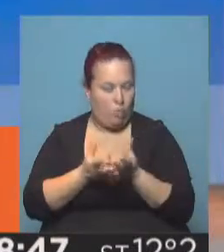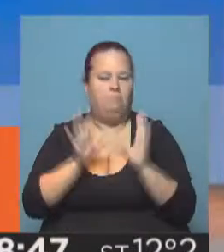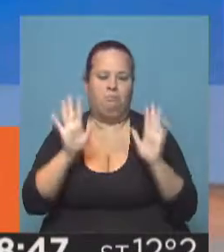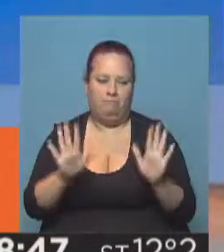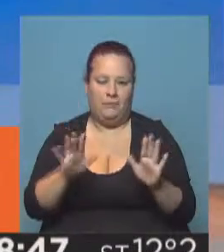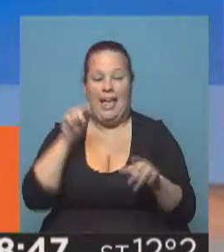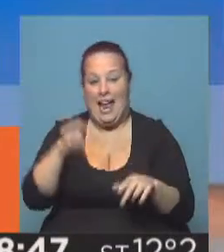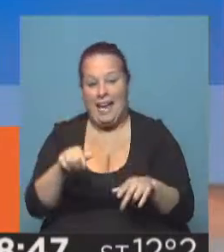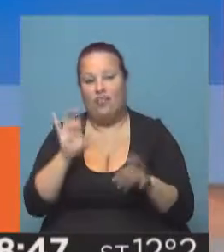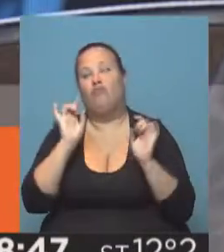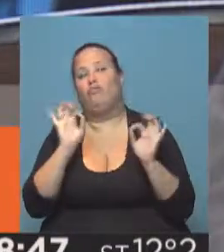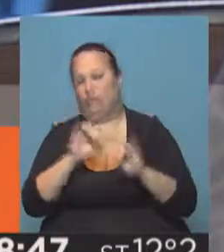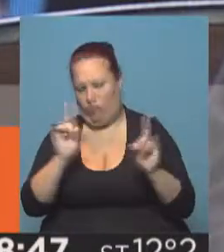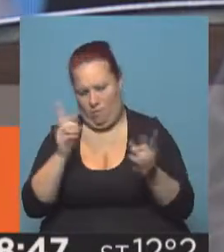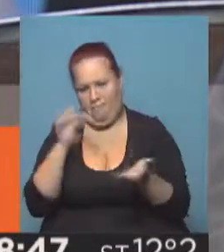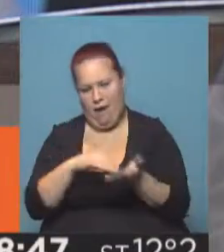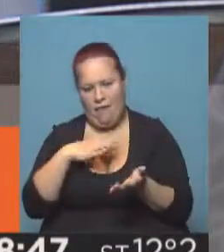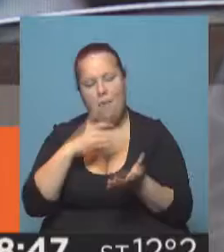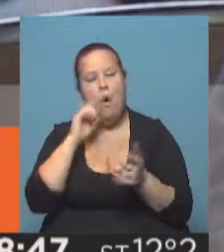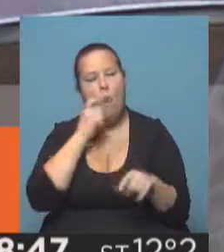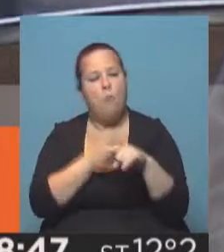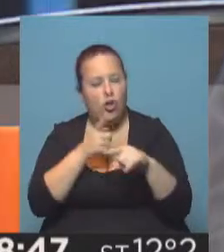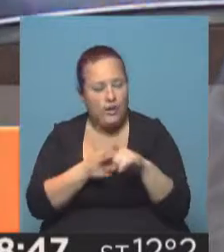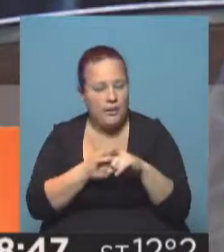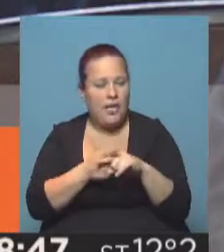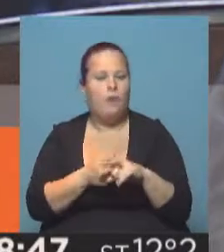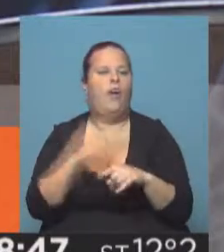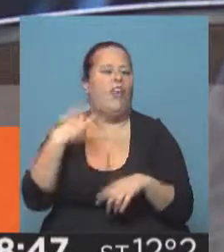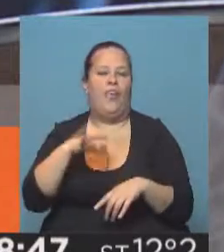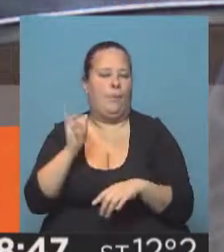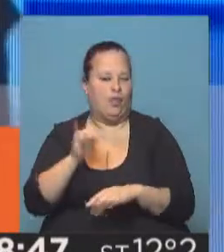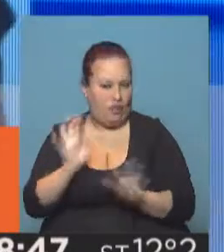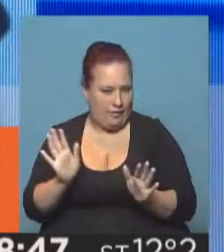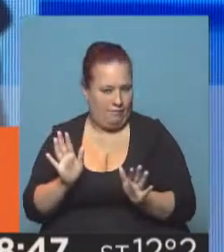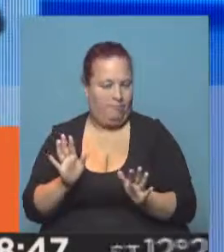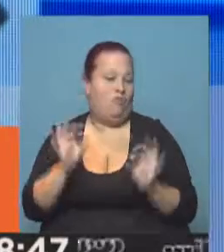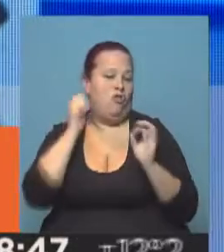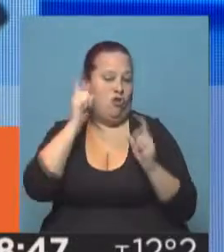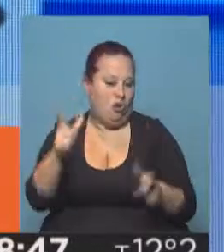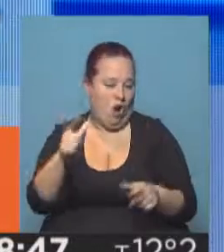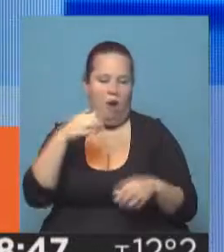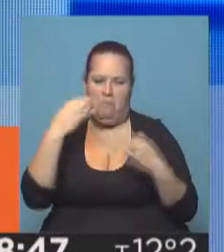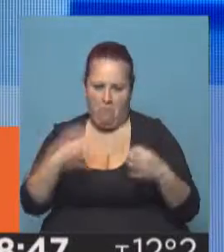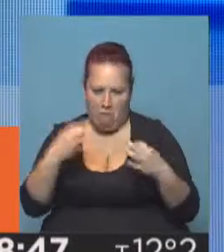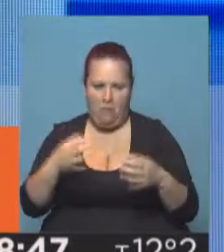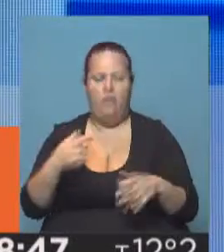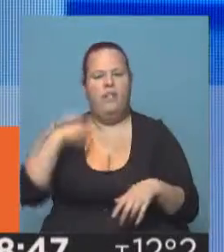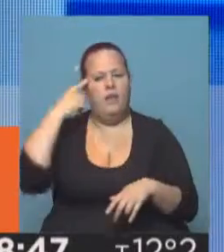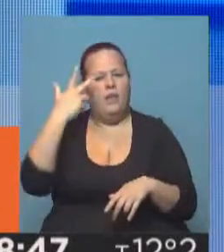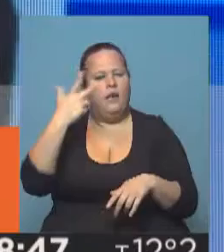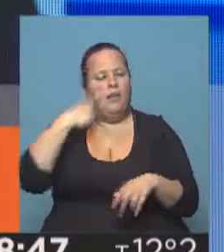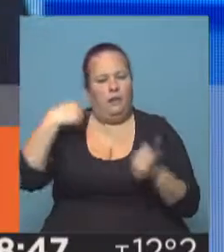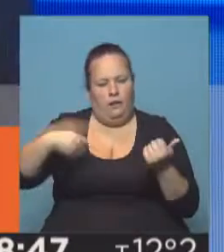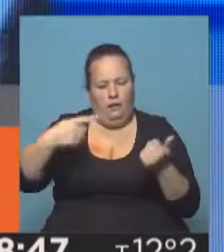bien, con esto no alcanza, pero es por lo menos positivo decirlo que había que hacerlo. Y se llevó a la práctica muy bien, creo que fueron 3